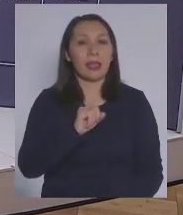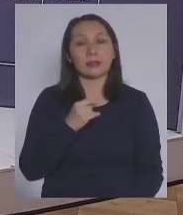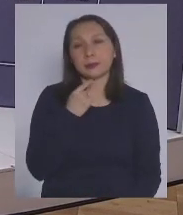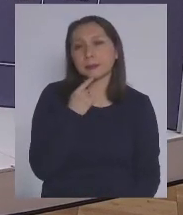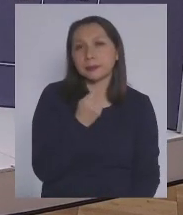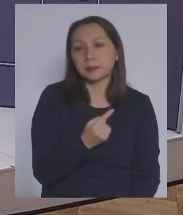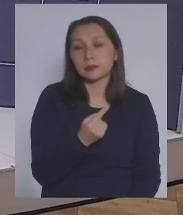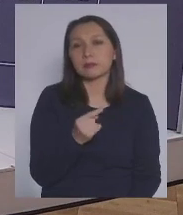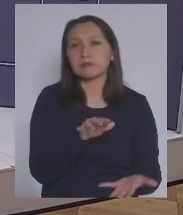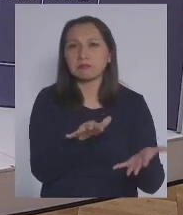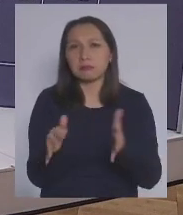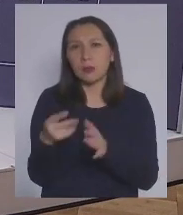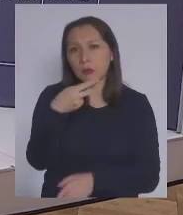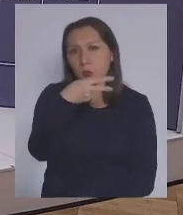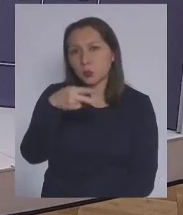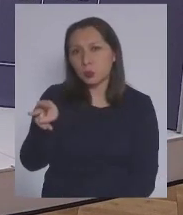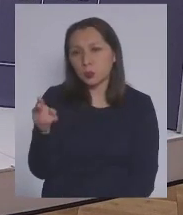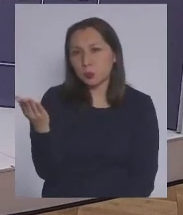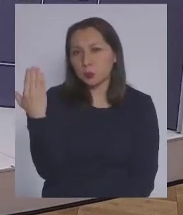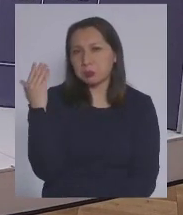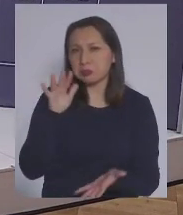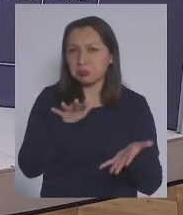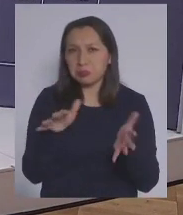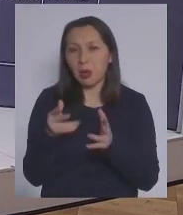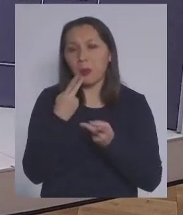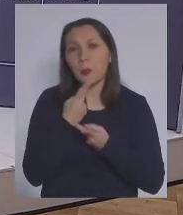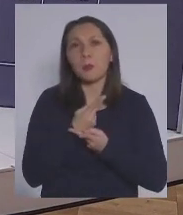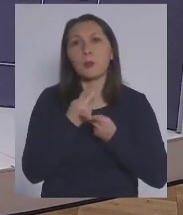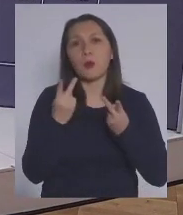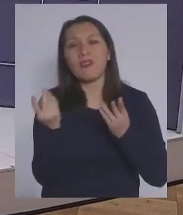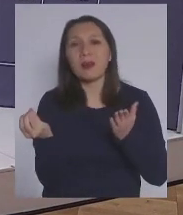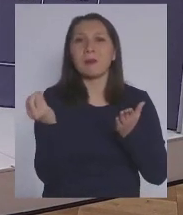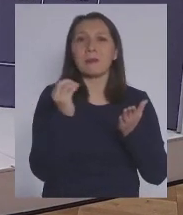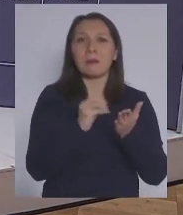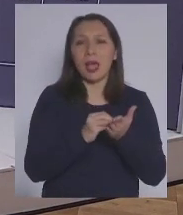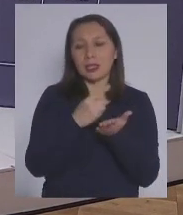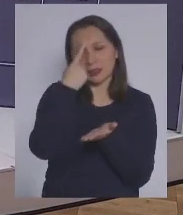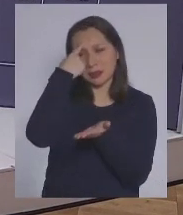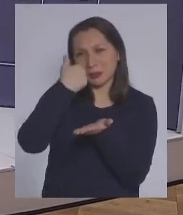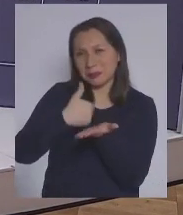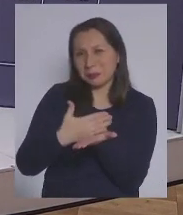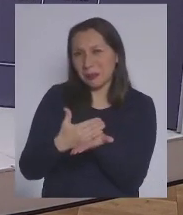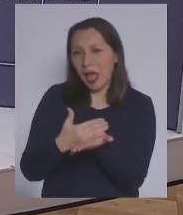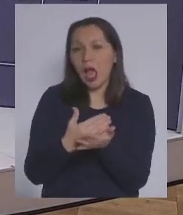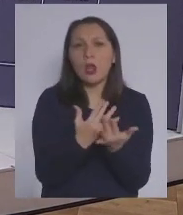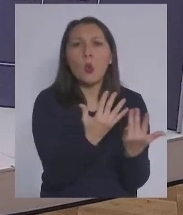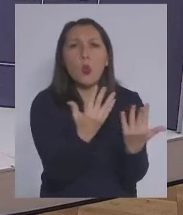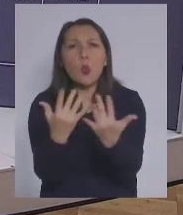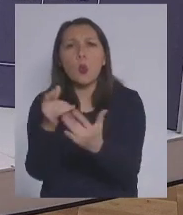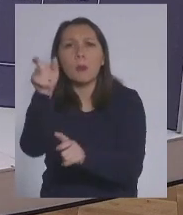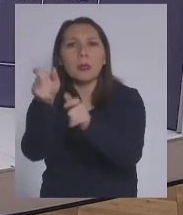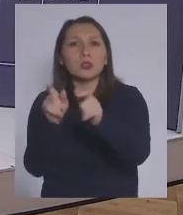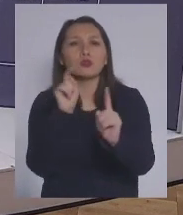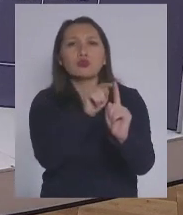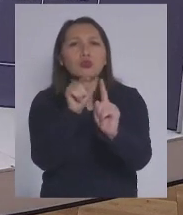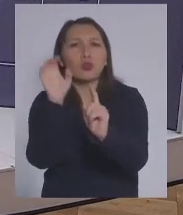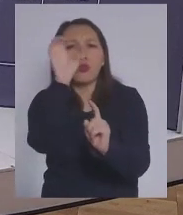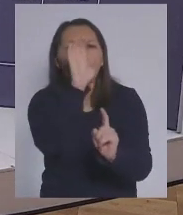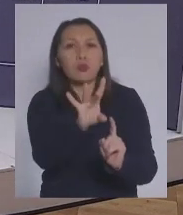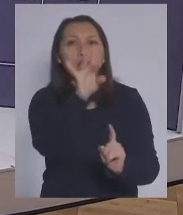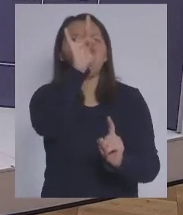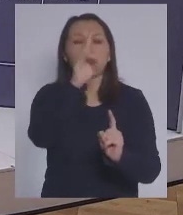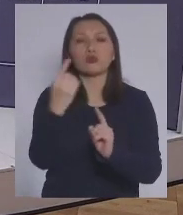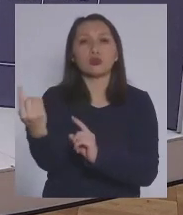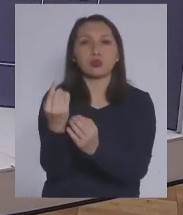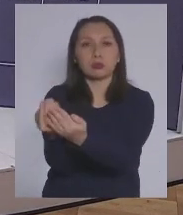alrededor de ella hace dos semanas más o menos se anunció el reforzamiento de esta estrategia de testeo trazabilidad y aislamiento y se